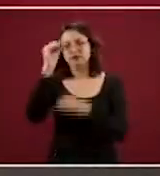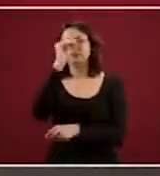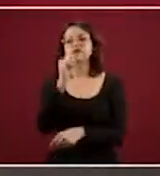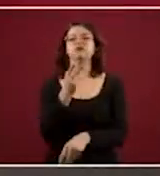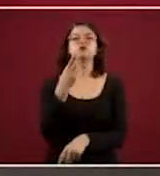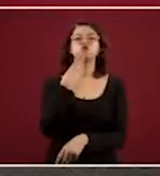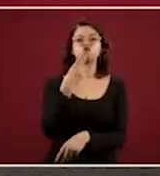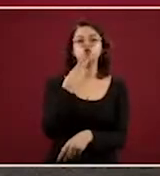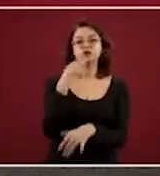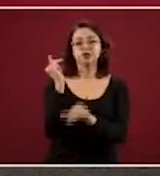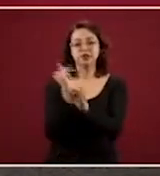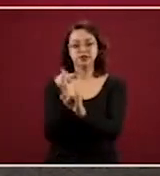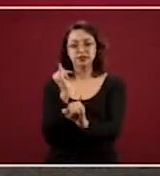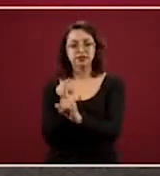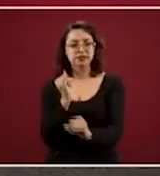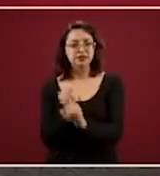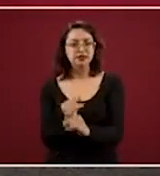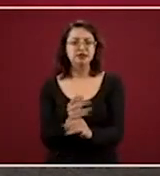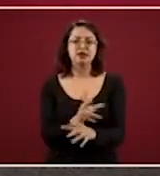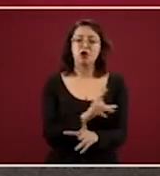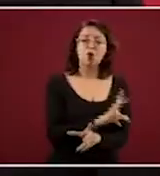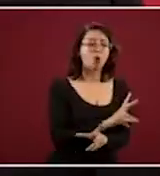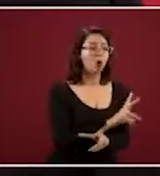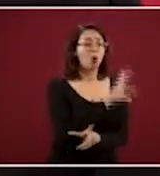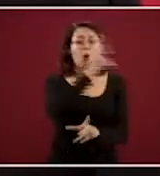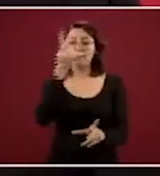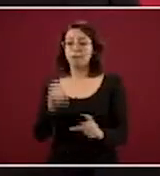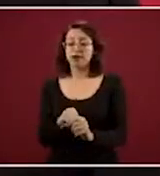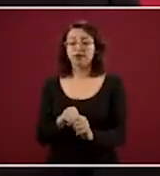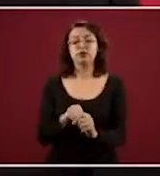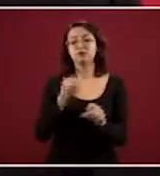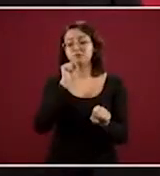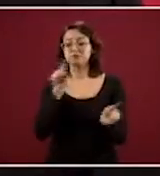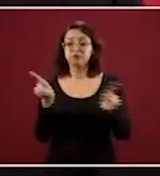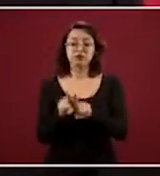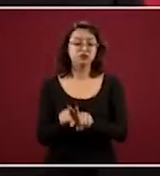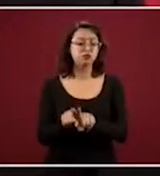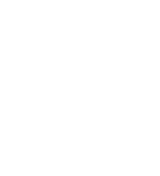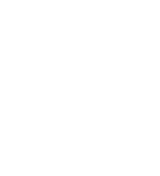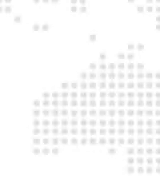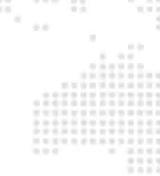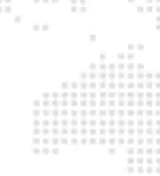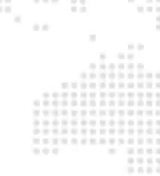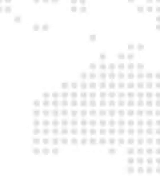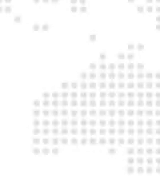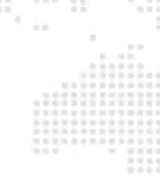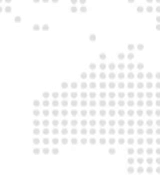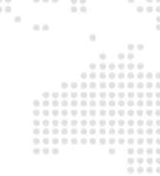y todas las instalaciones modernas de un banco.